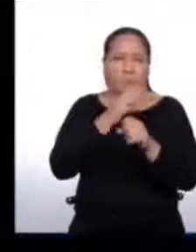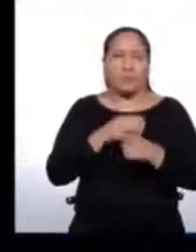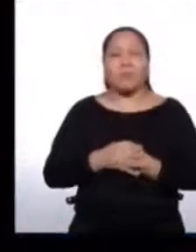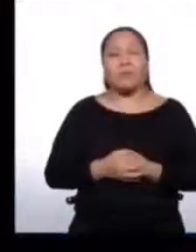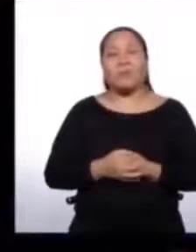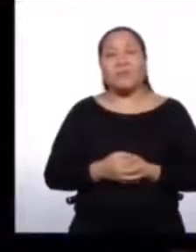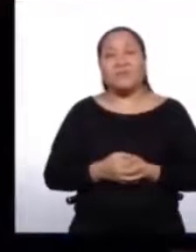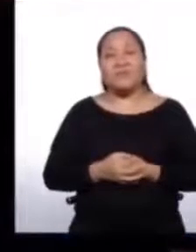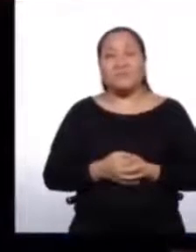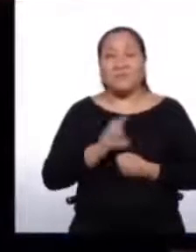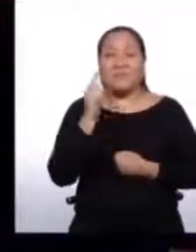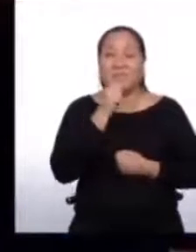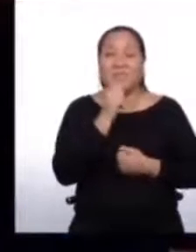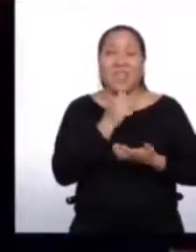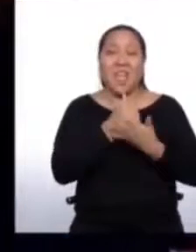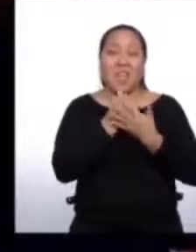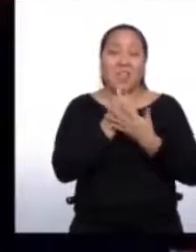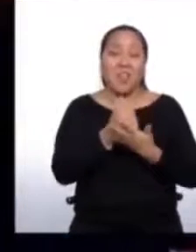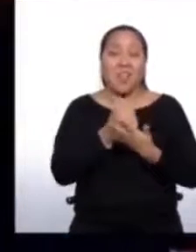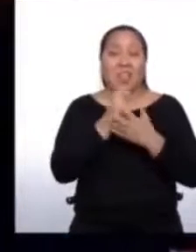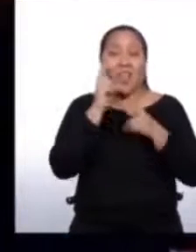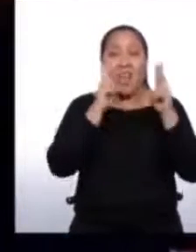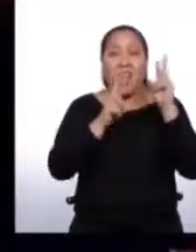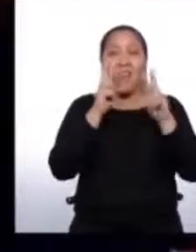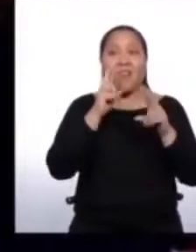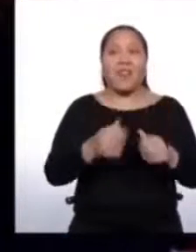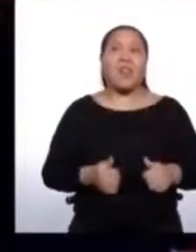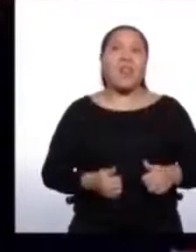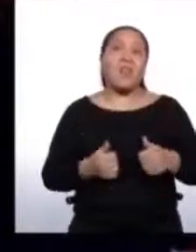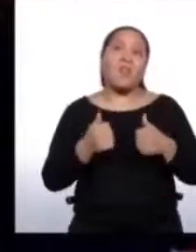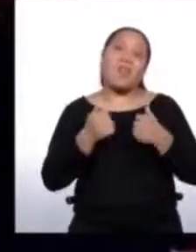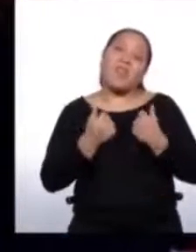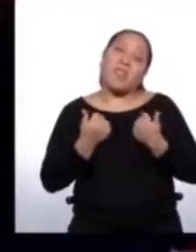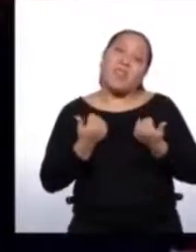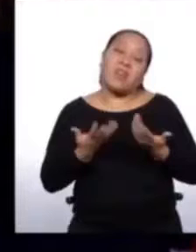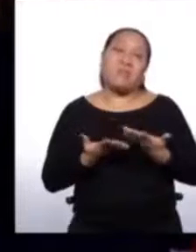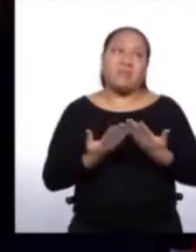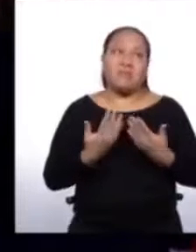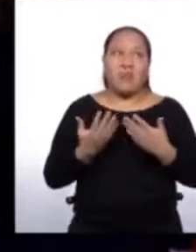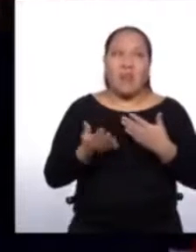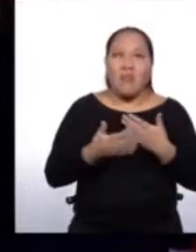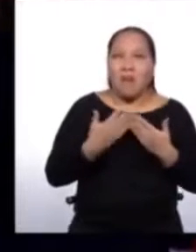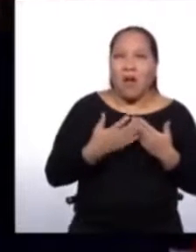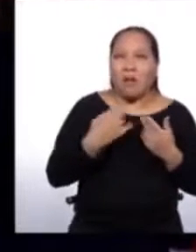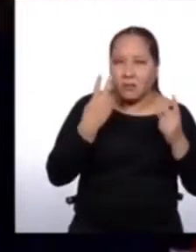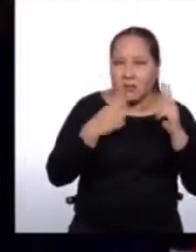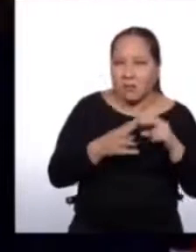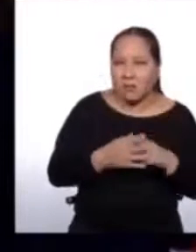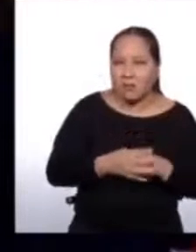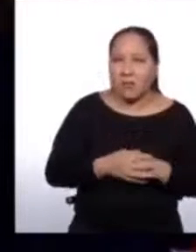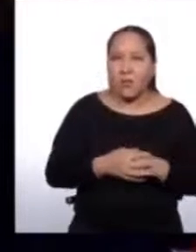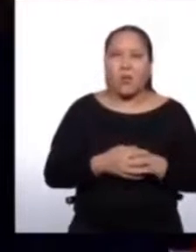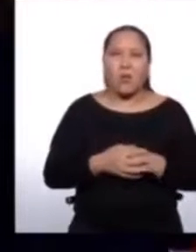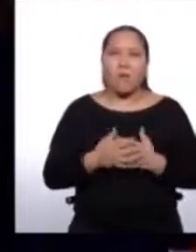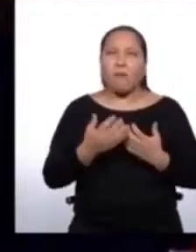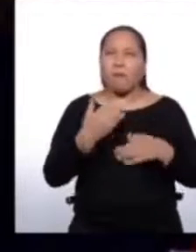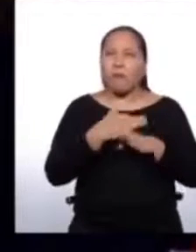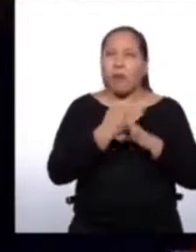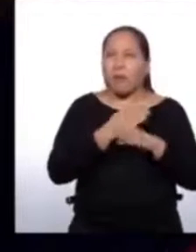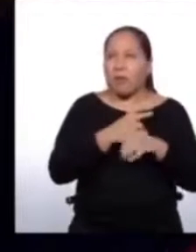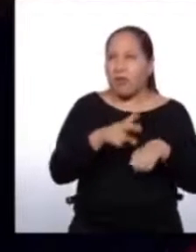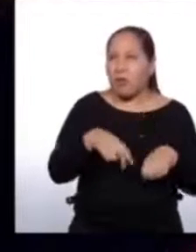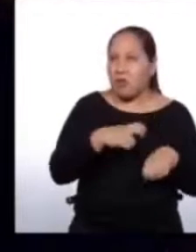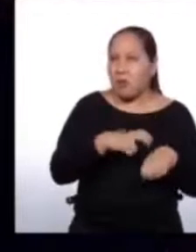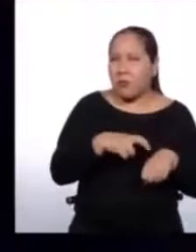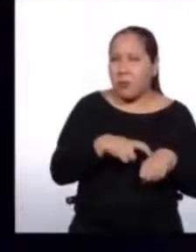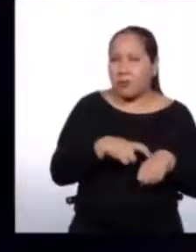Te ayuda a ver la vida de una manera más sencilla, de una manera más natural. Te ayuda a